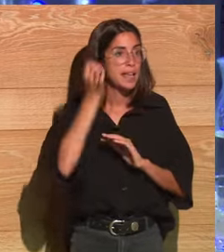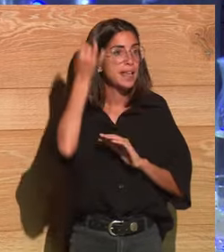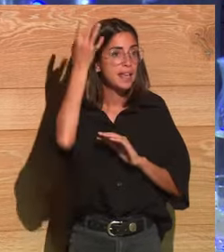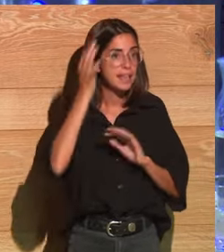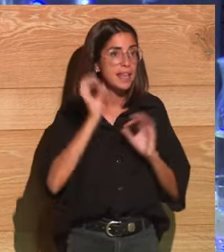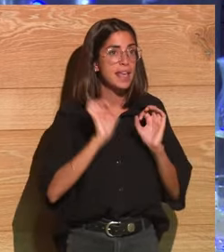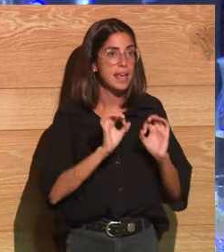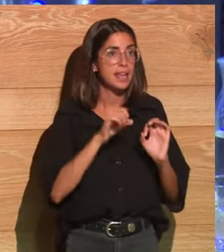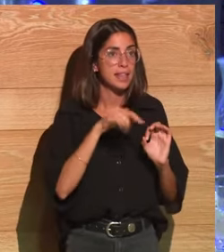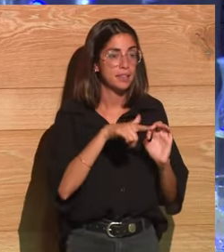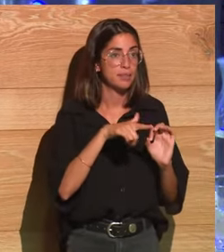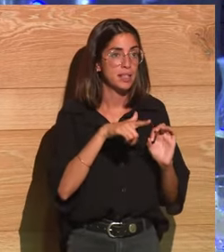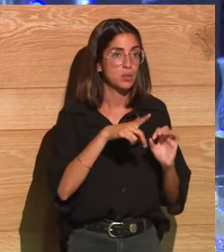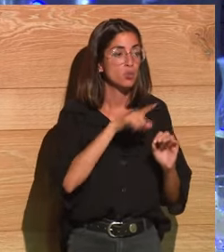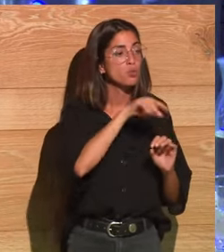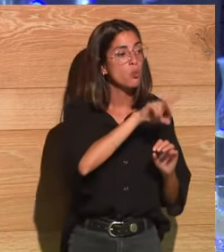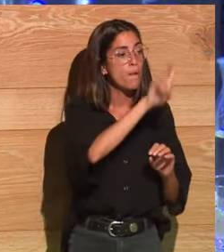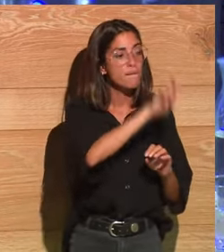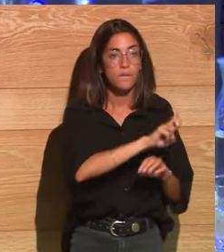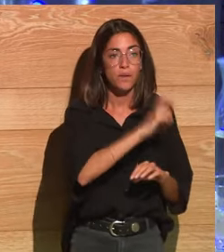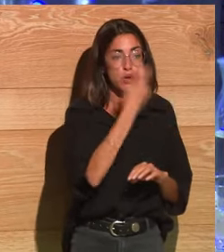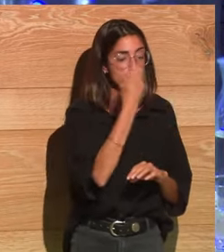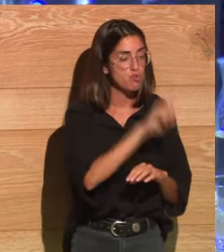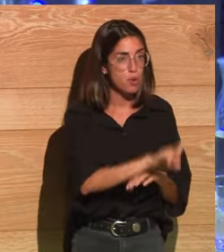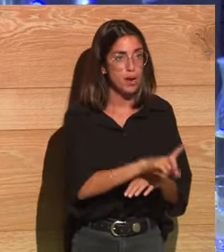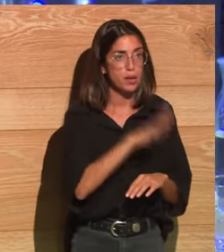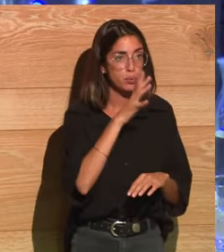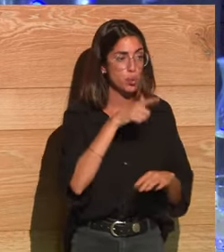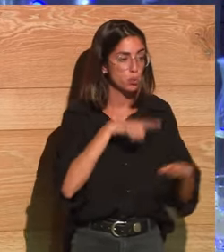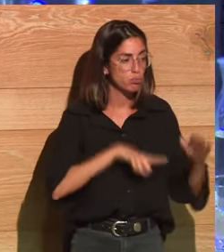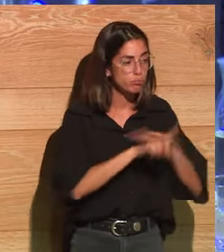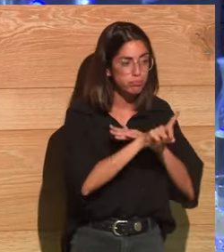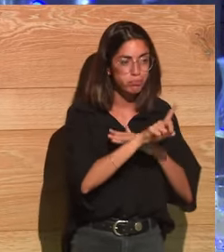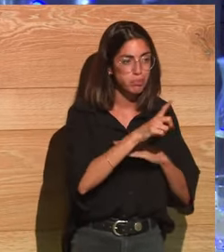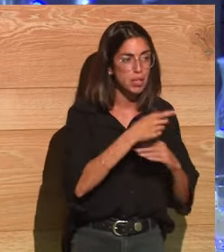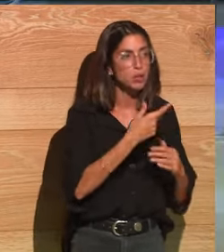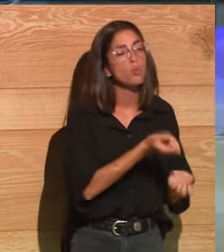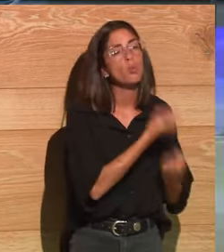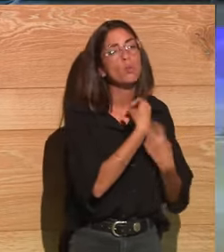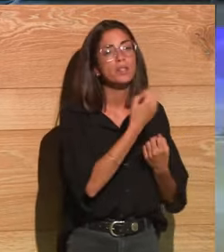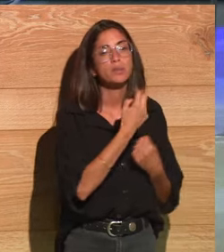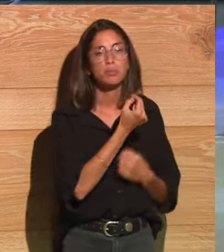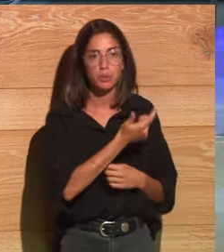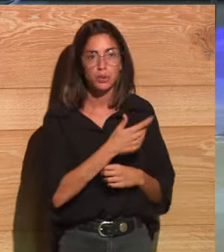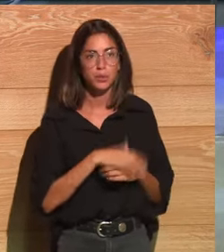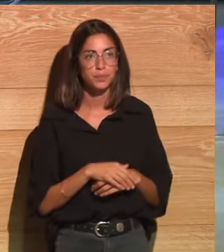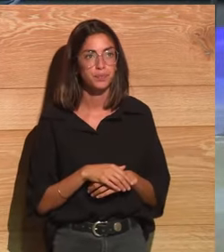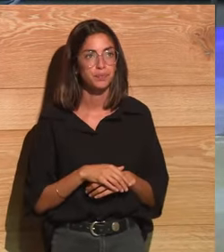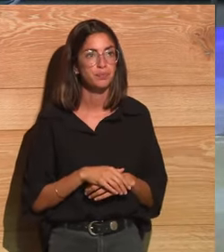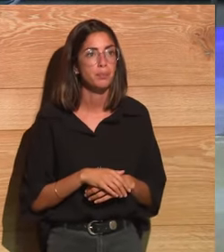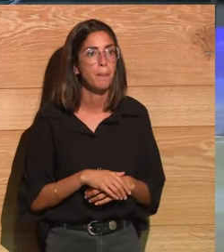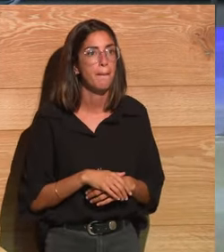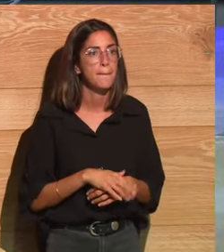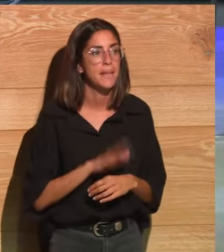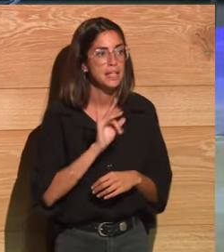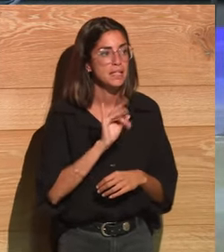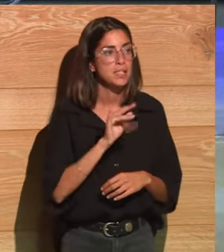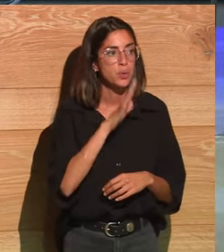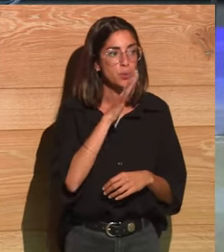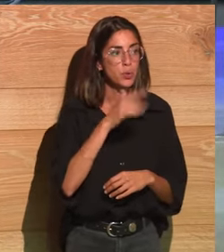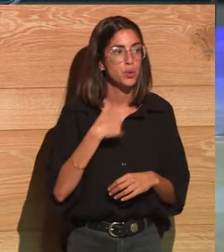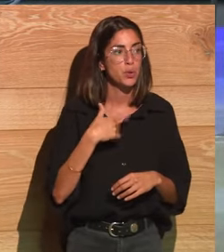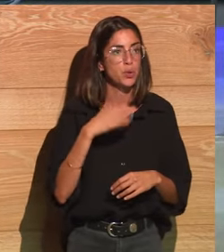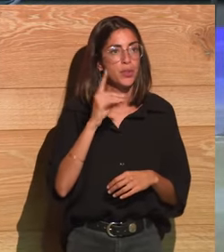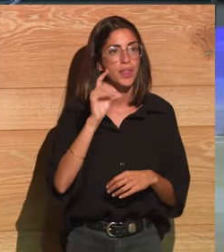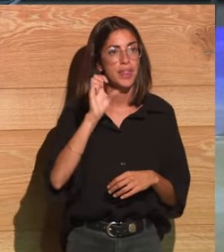eres usable fuera, si ya no te reproduces, no sirves. Cuéntanos quién era. Sí, además tuve la suerte porque yo estuve en